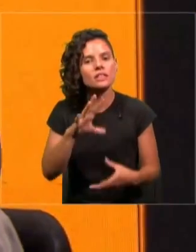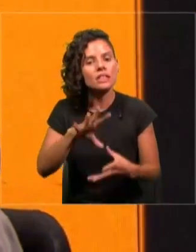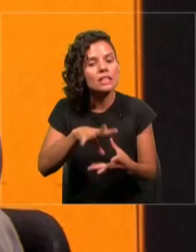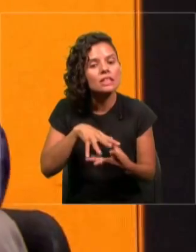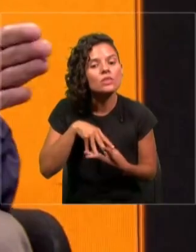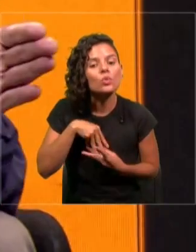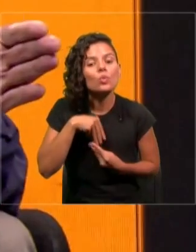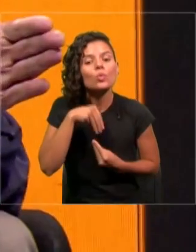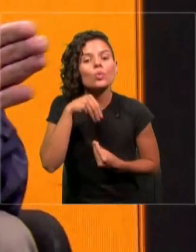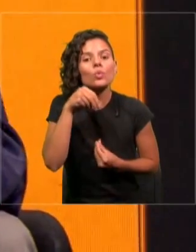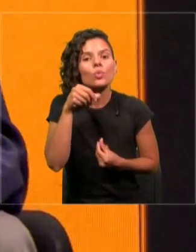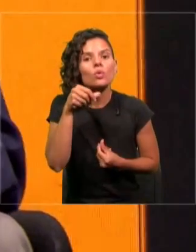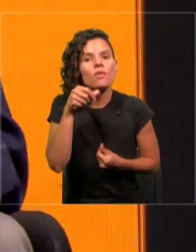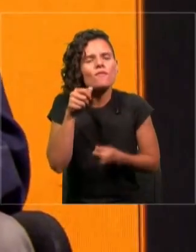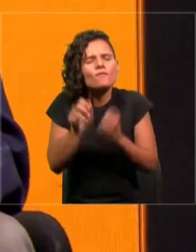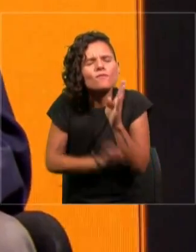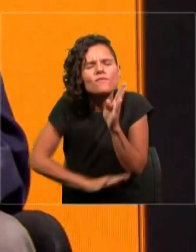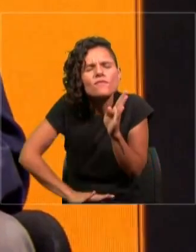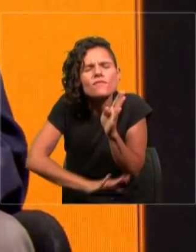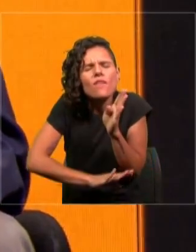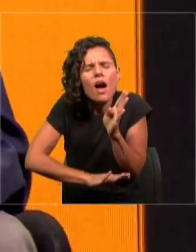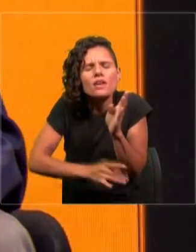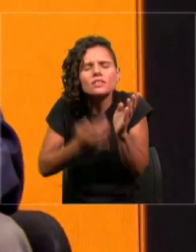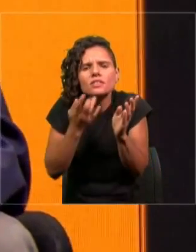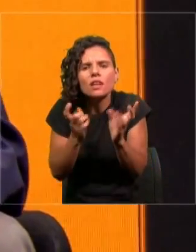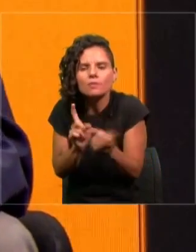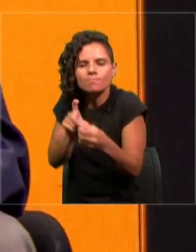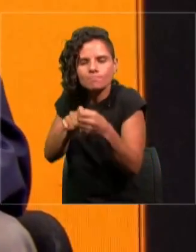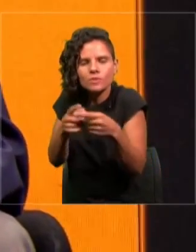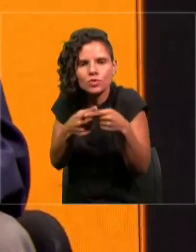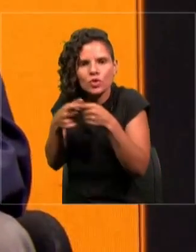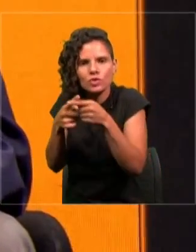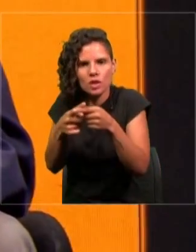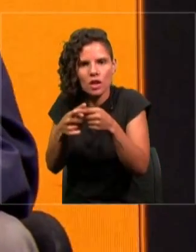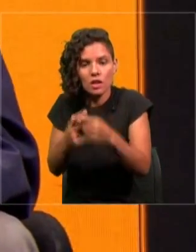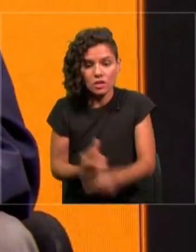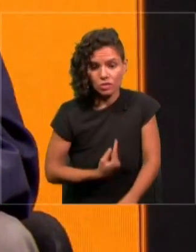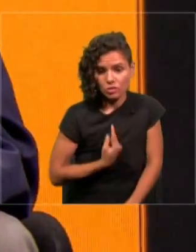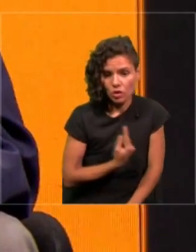esencialmente social. No es un individuo aislado.